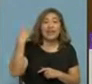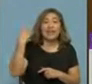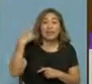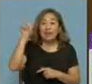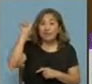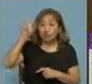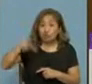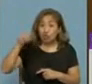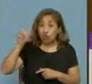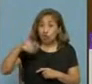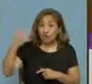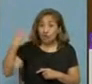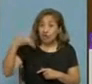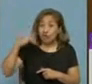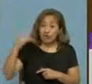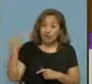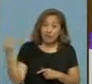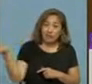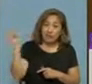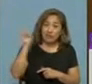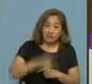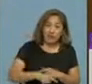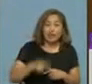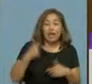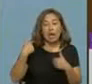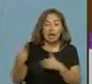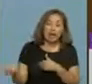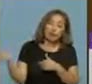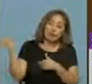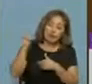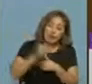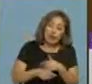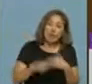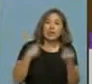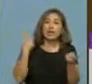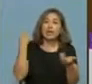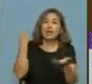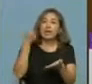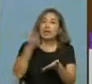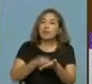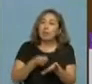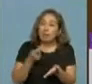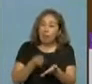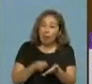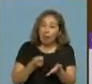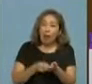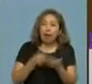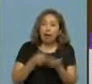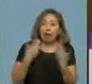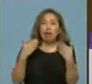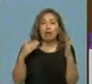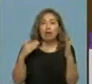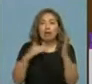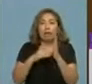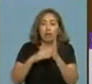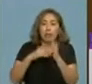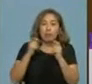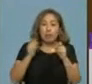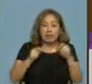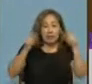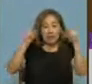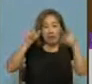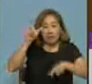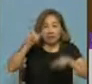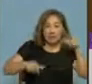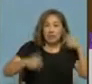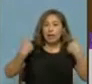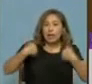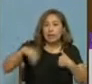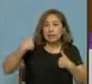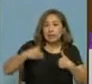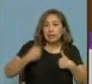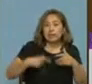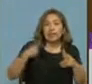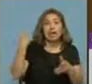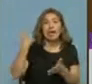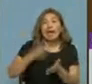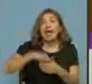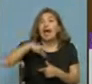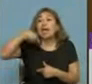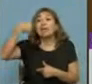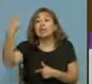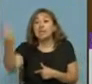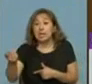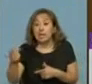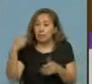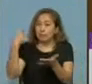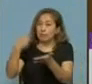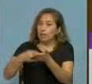este acuerdo, seguiríamos sin cobrarle nada y la diferencia está que al ciudadano argentino no le cobrarían. Y